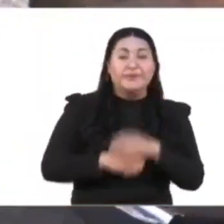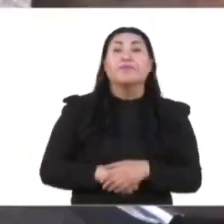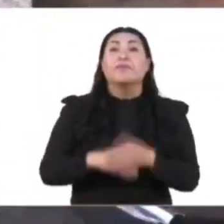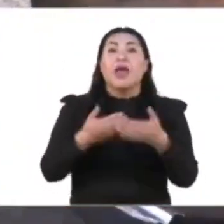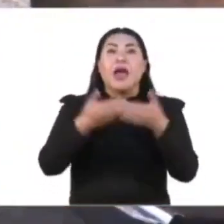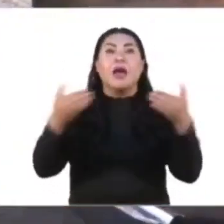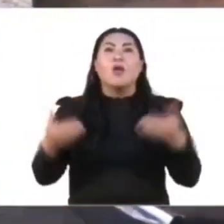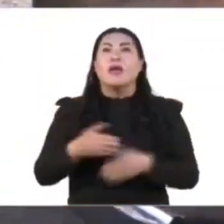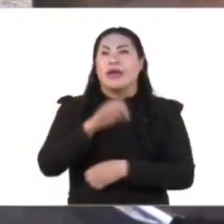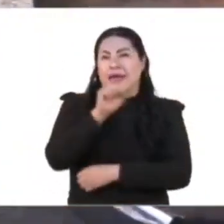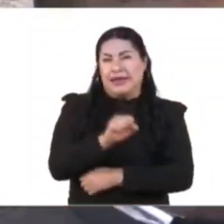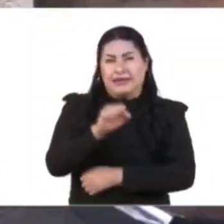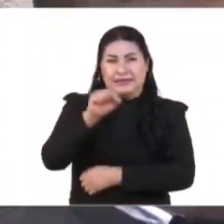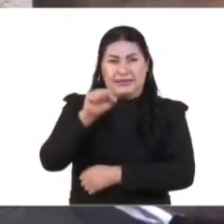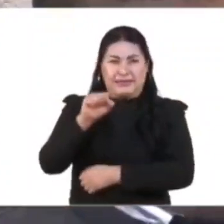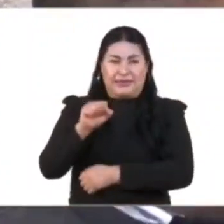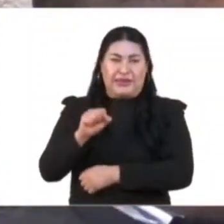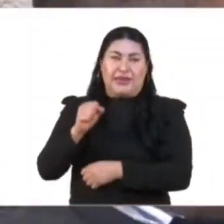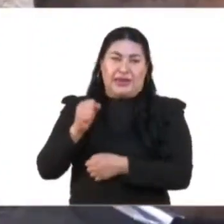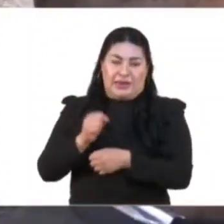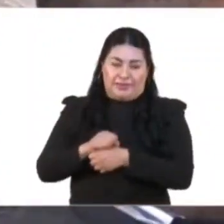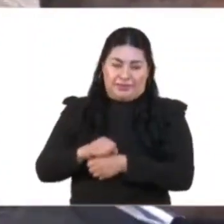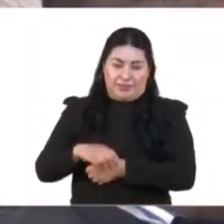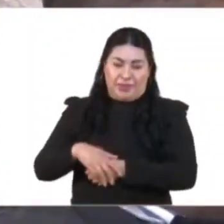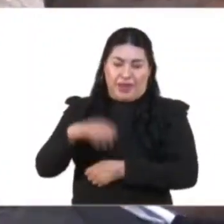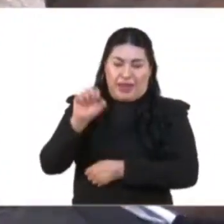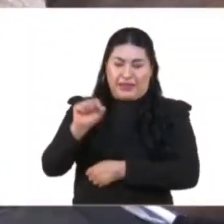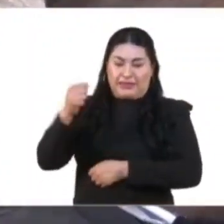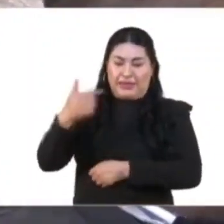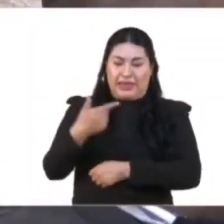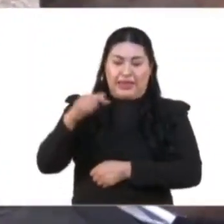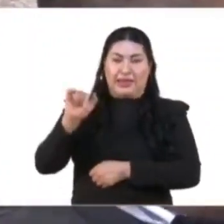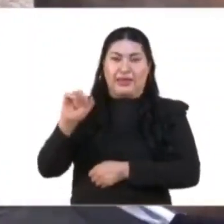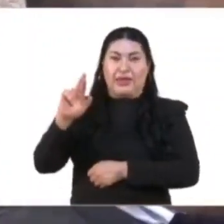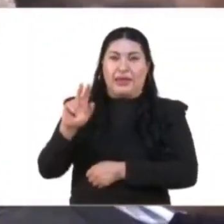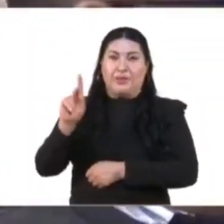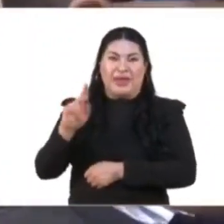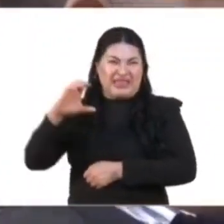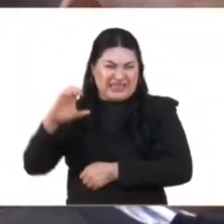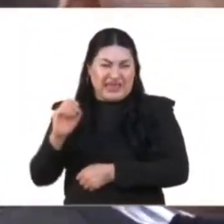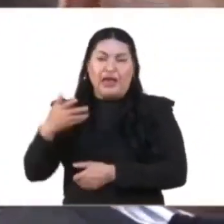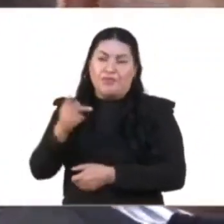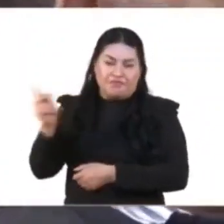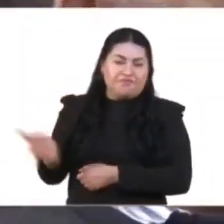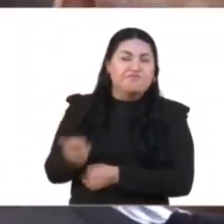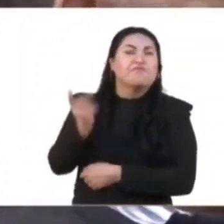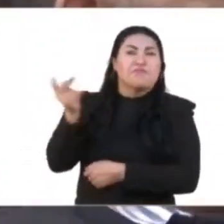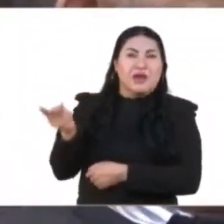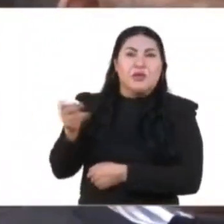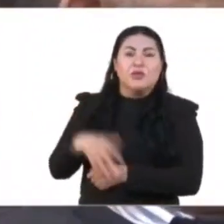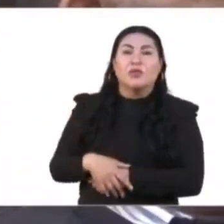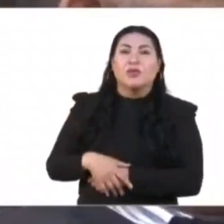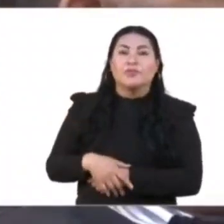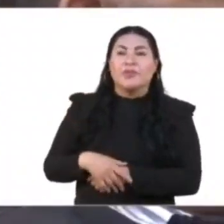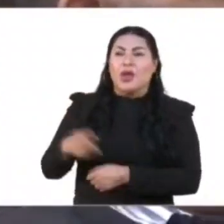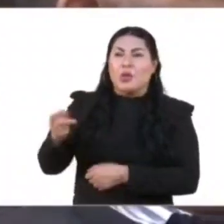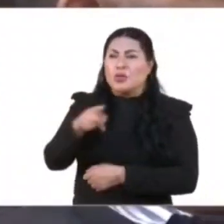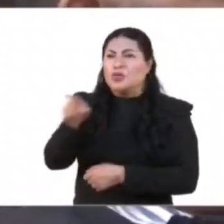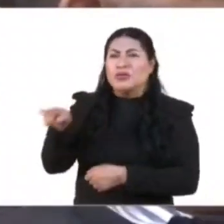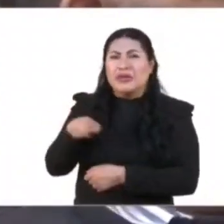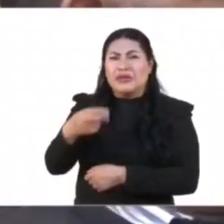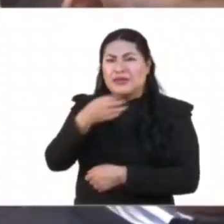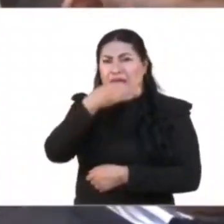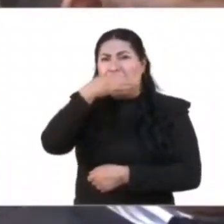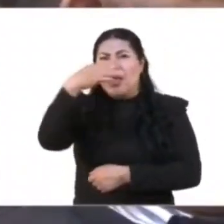Civil, preguntarle por qué no emitir el sonido de que es un simulacro en